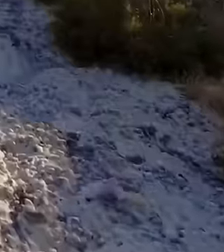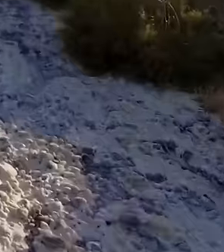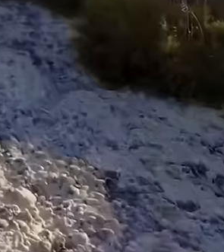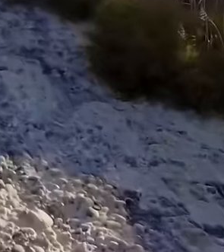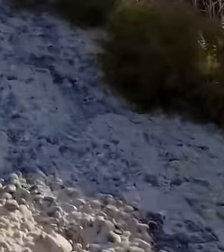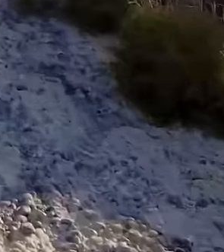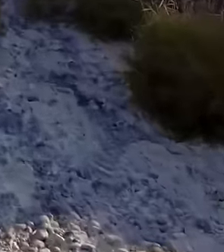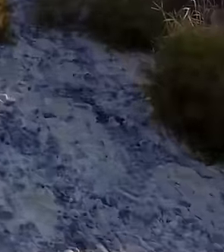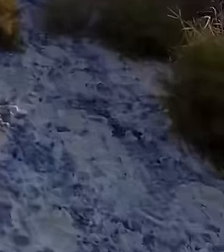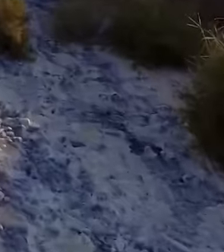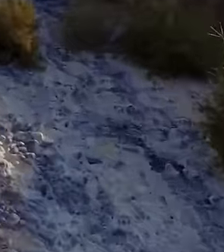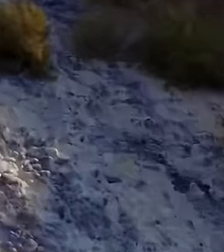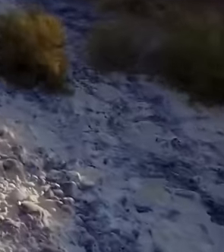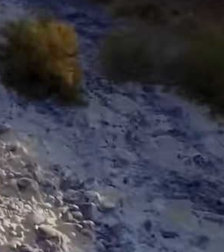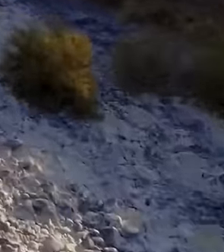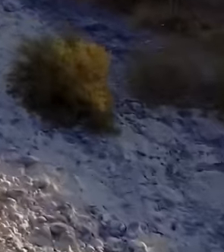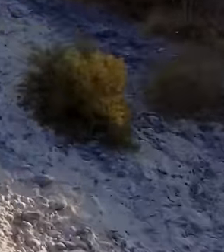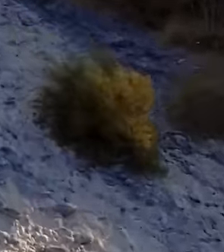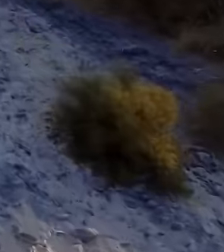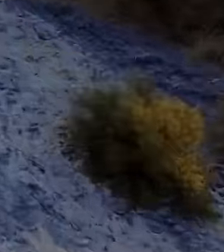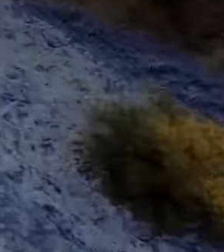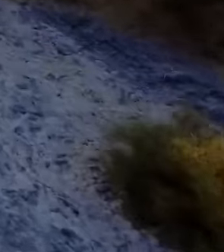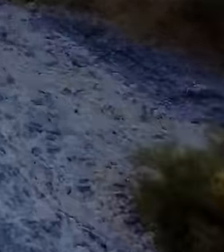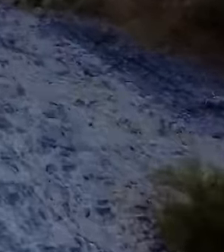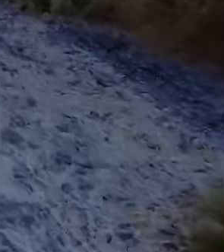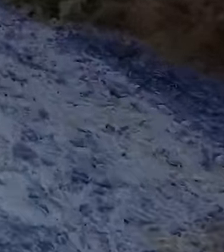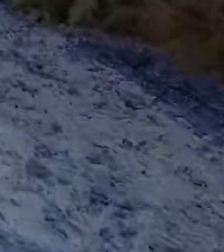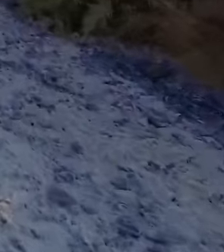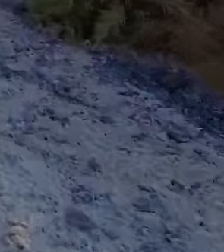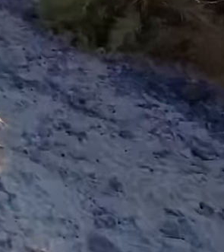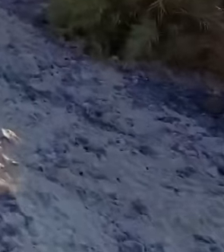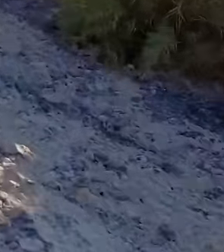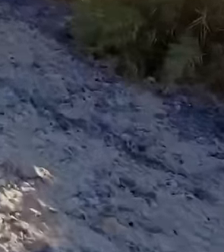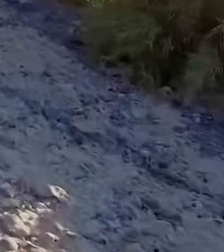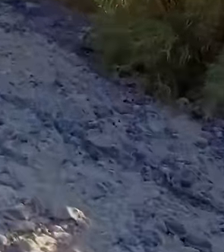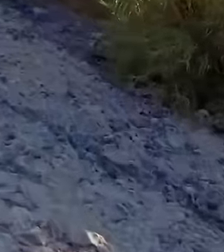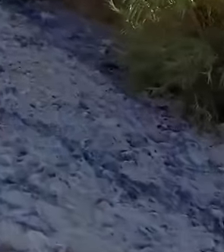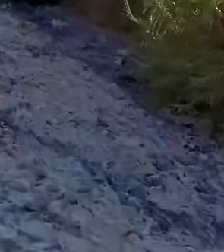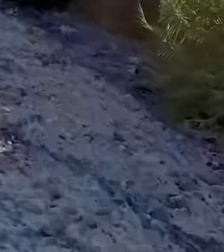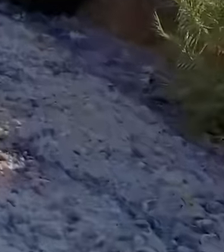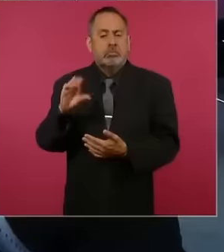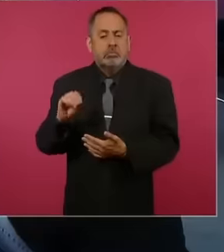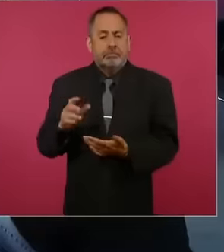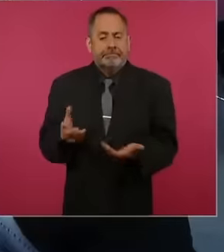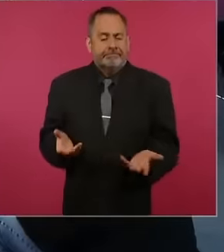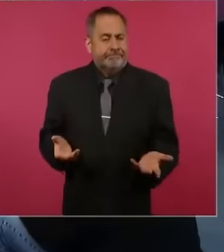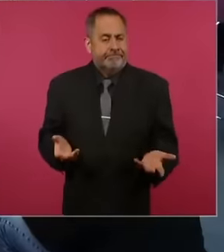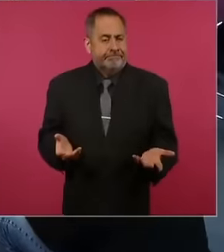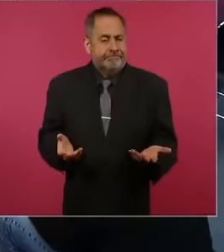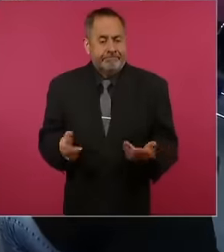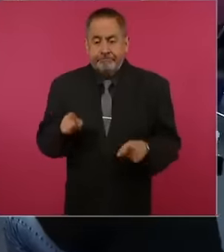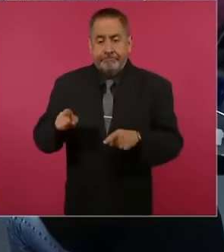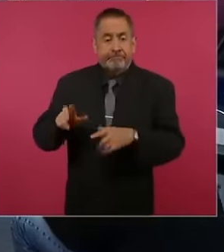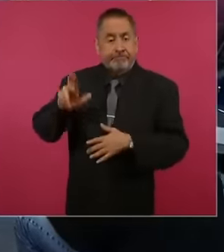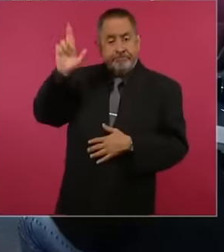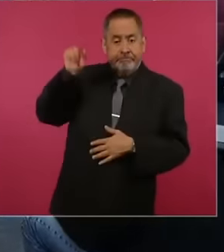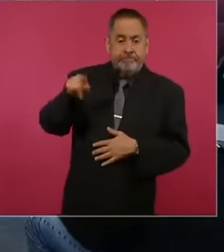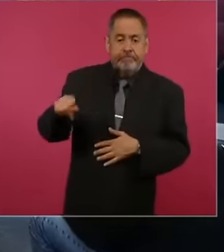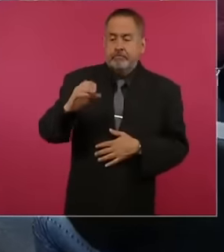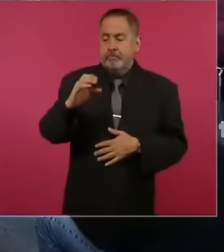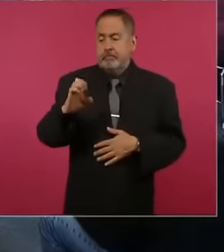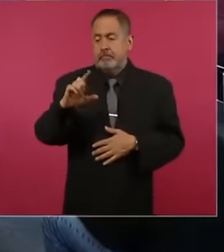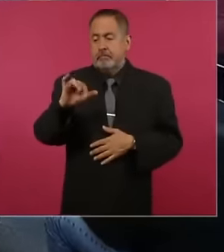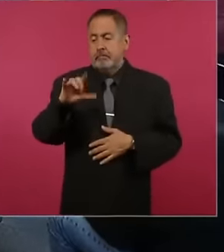de esas regiones de la Mixteca poblana. Ahí Quien levanta la voz es el señor